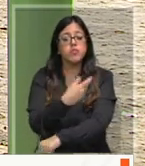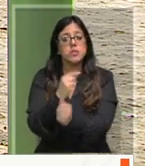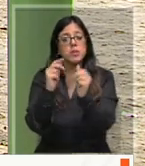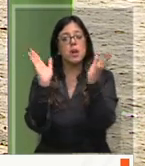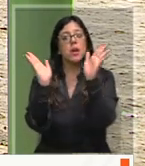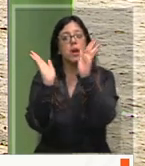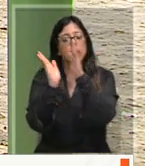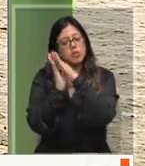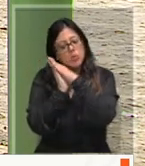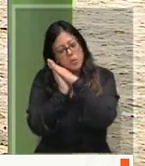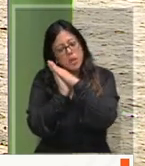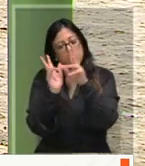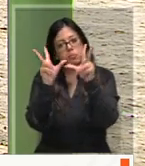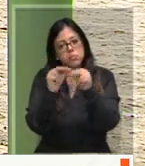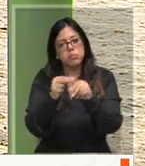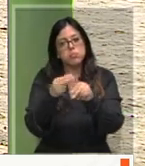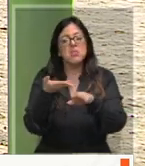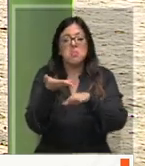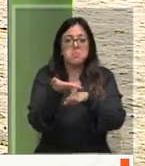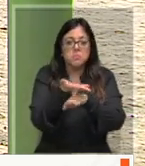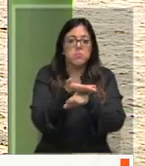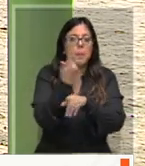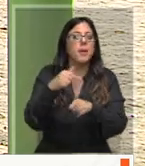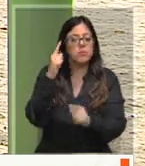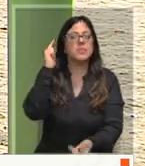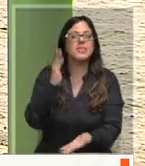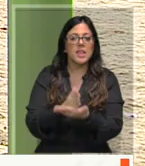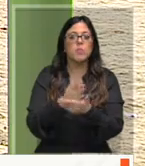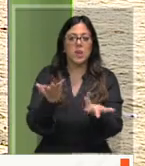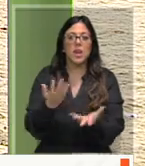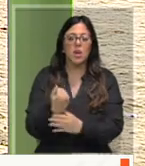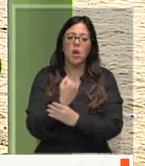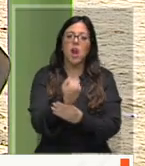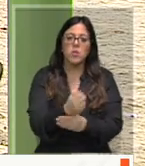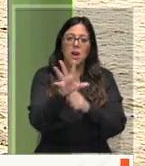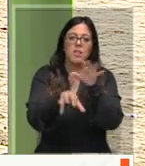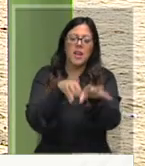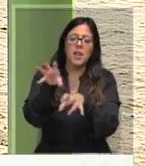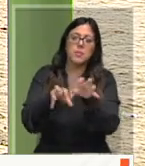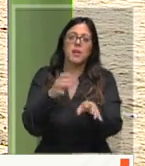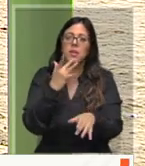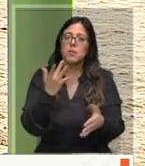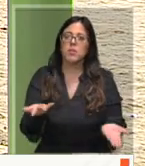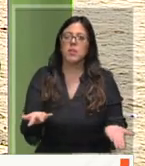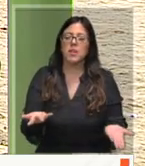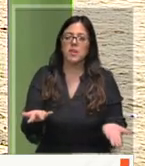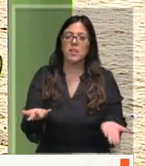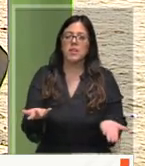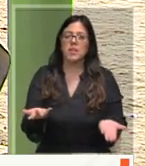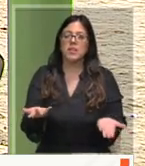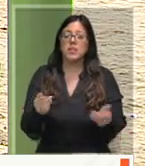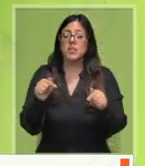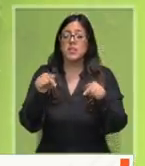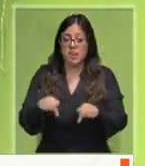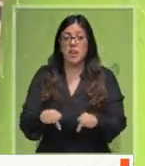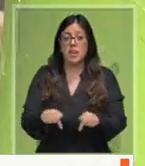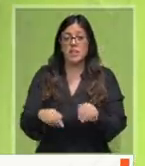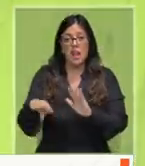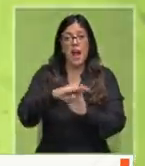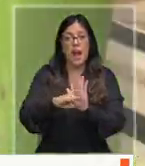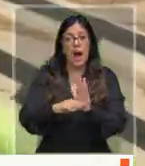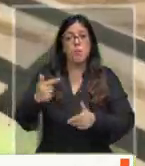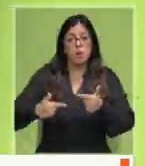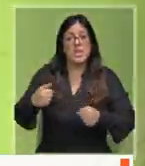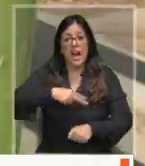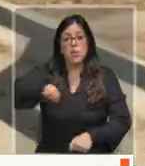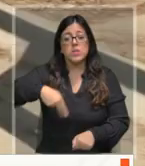haberlo cortado pero decidimos trabajar con la colaboración del animal que es un poco nuestro sello nuestra política obviamente